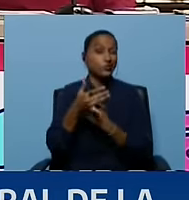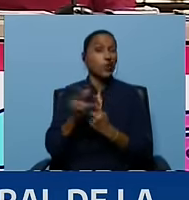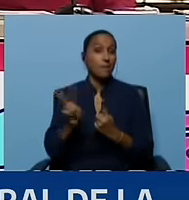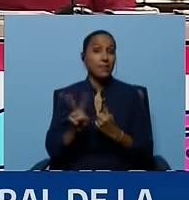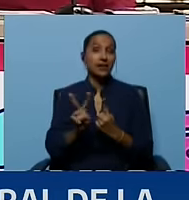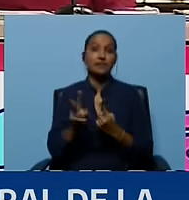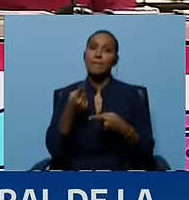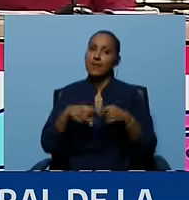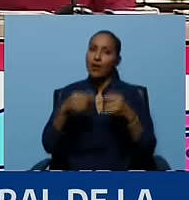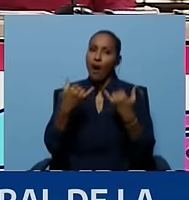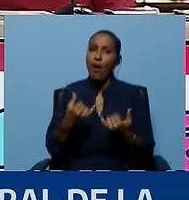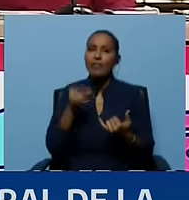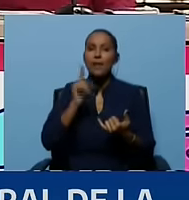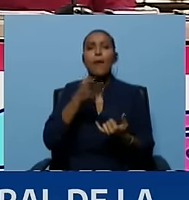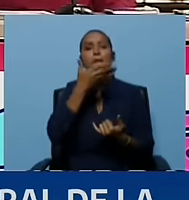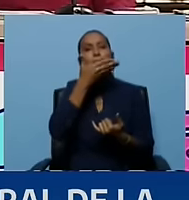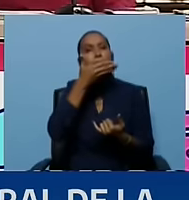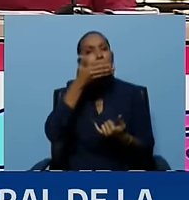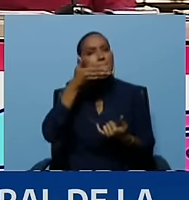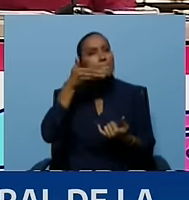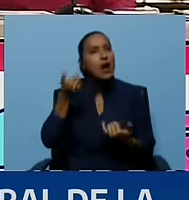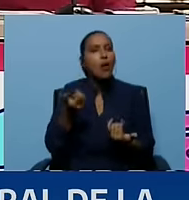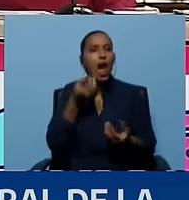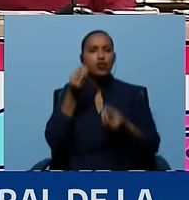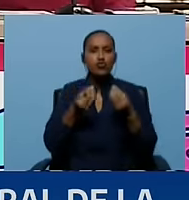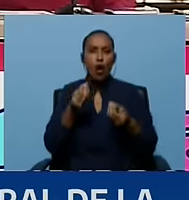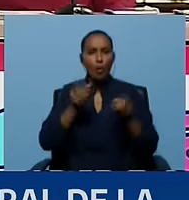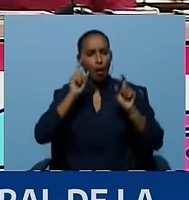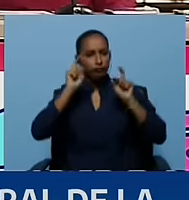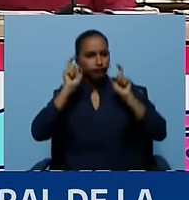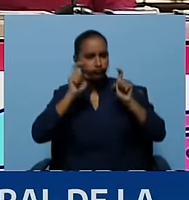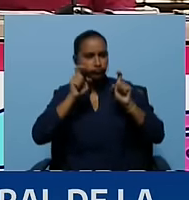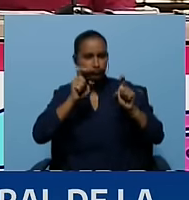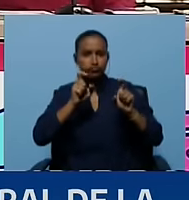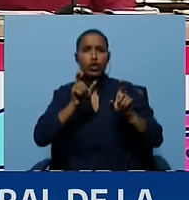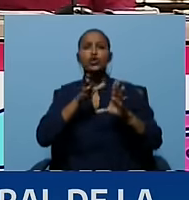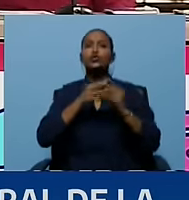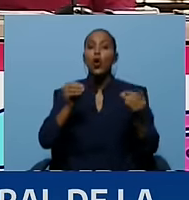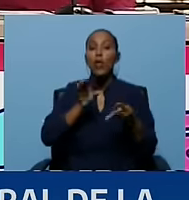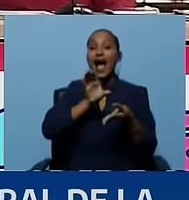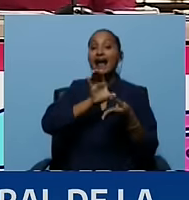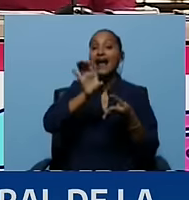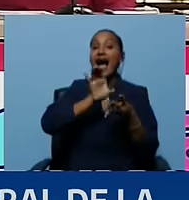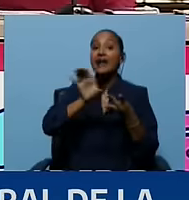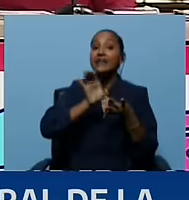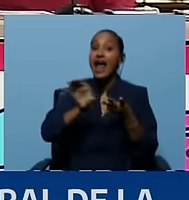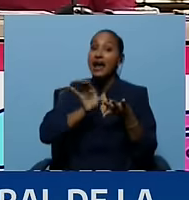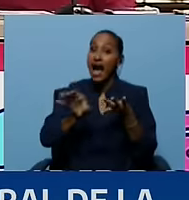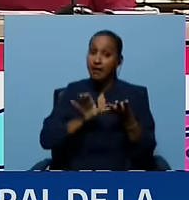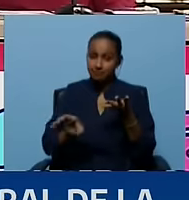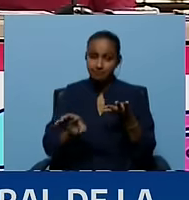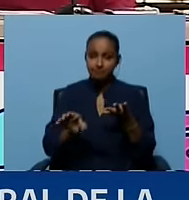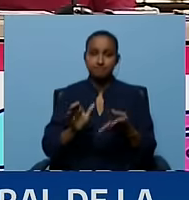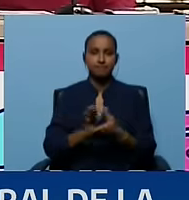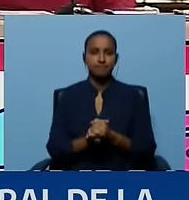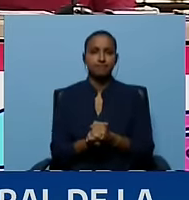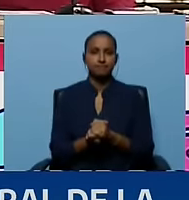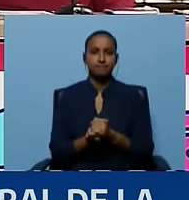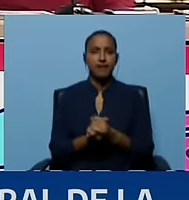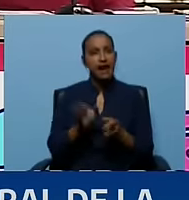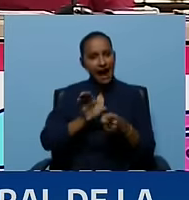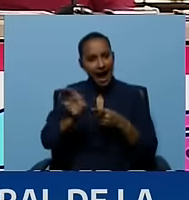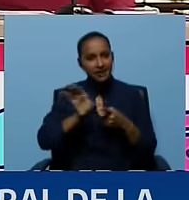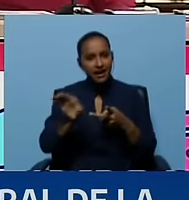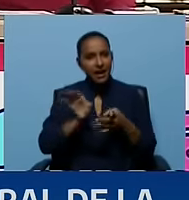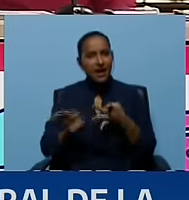Ahora hay que mejorar la calidad de las carreras que se dan. Ya empezamos a unir